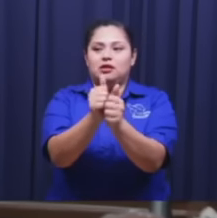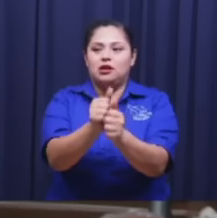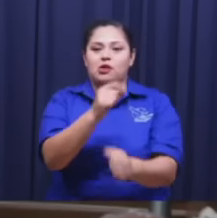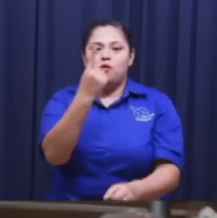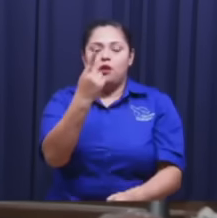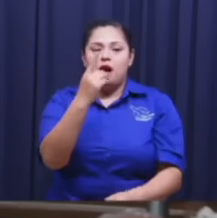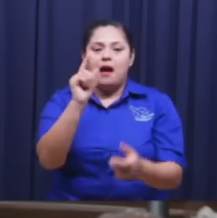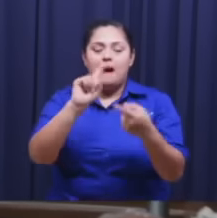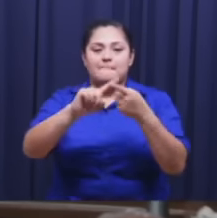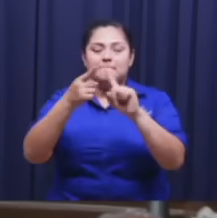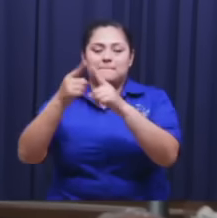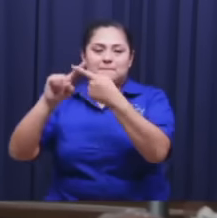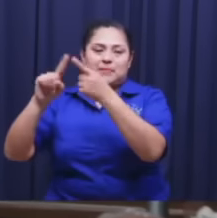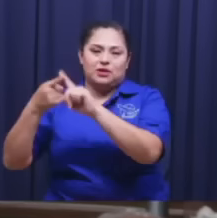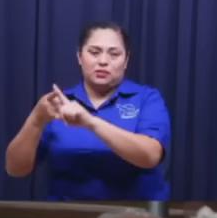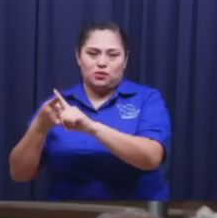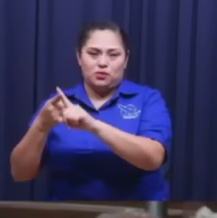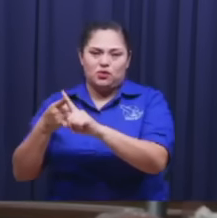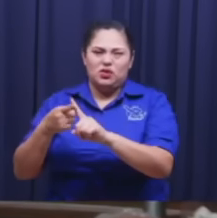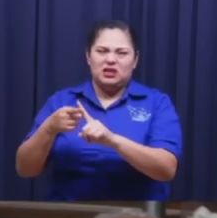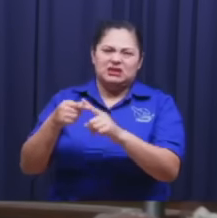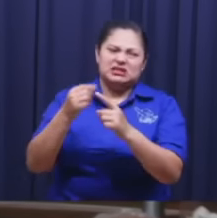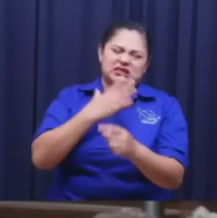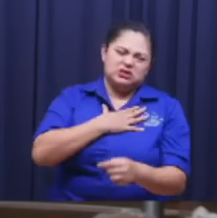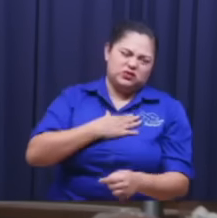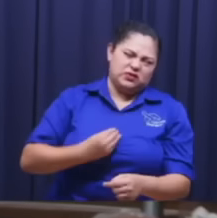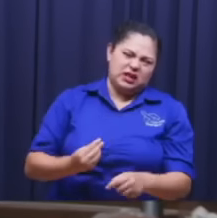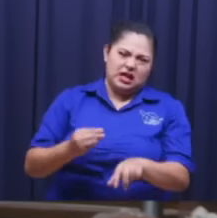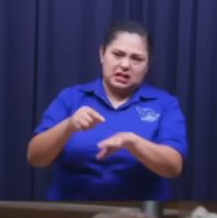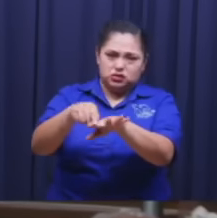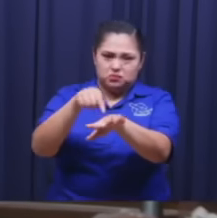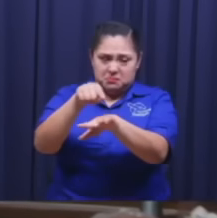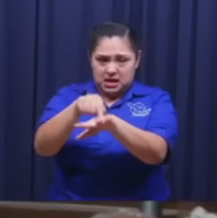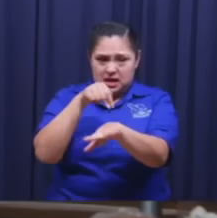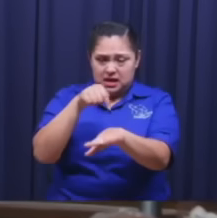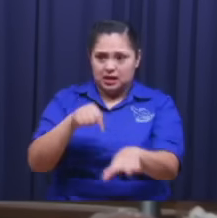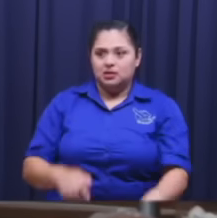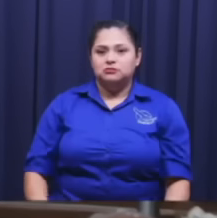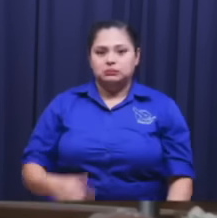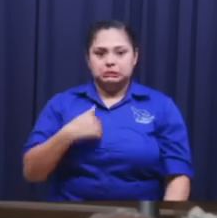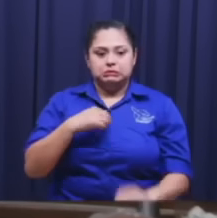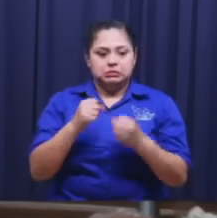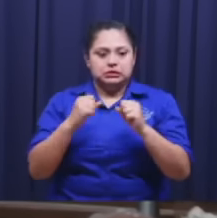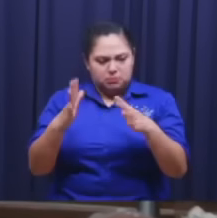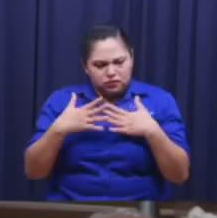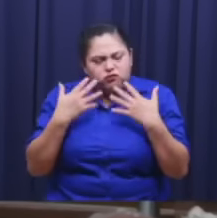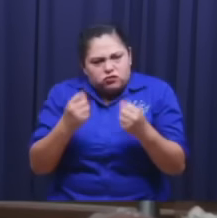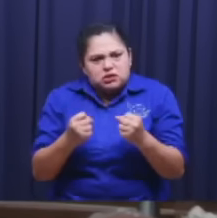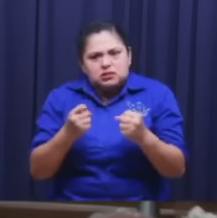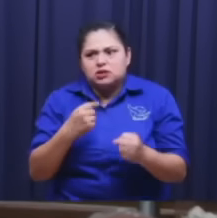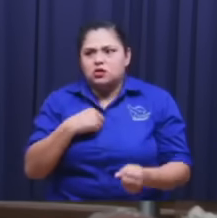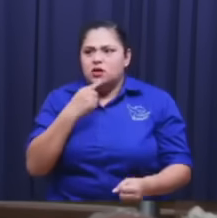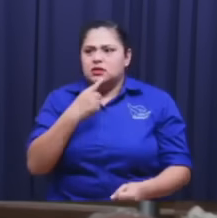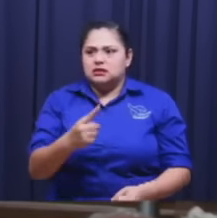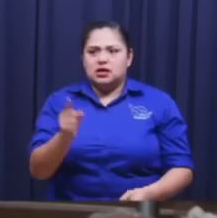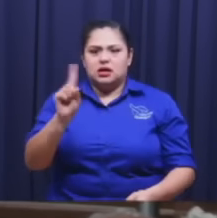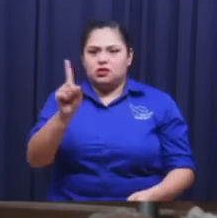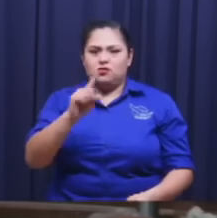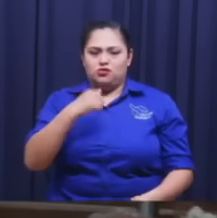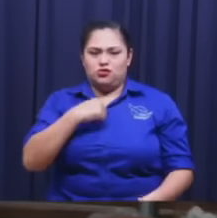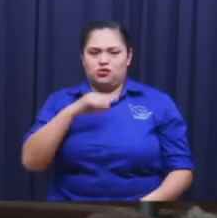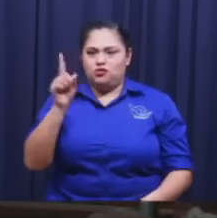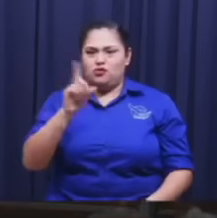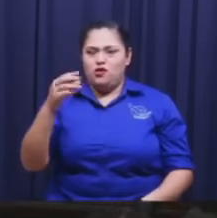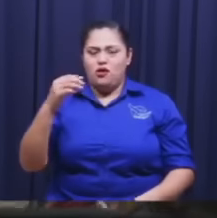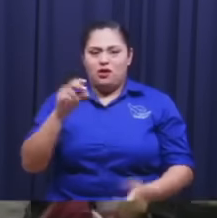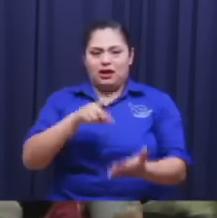plano y que sufría. Entonces, yo por hacerme el fuerte decía que yo no caminaba más rápido porque el